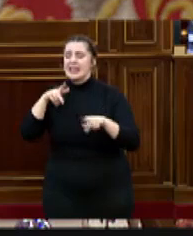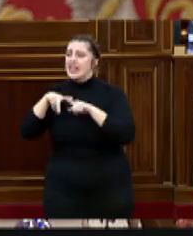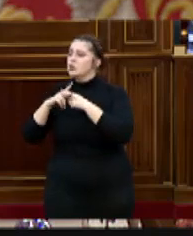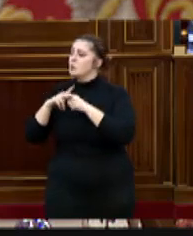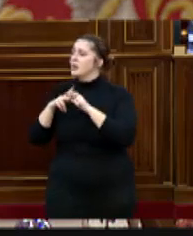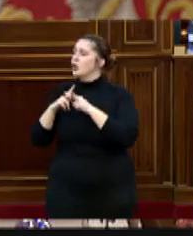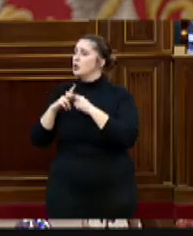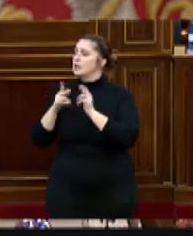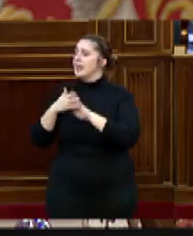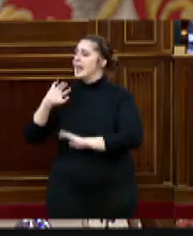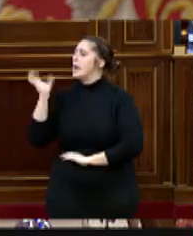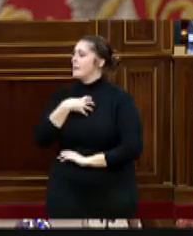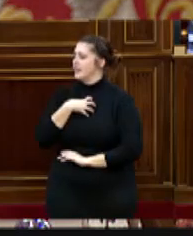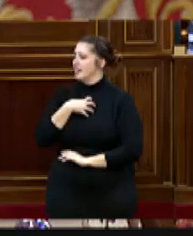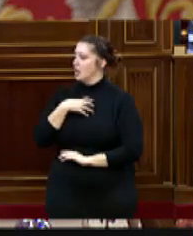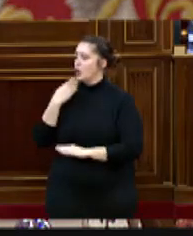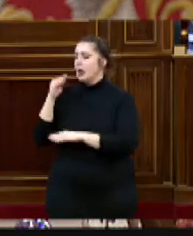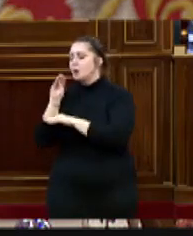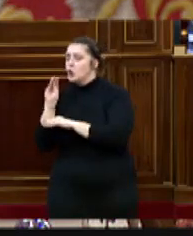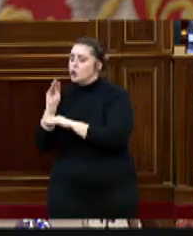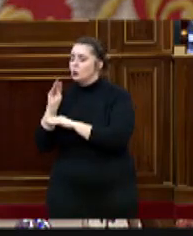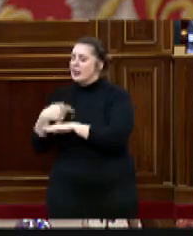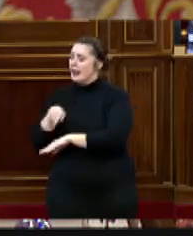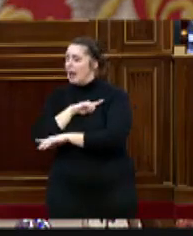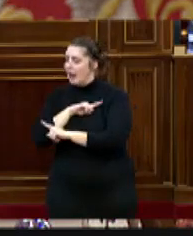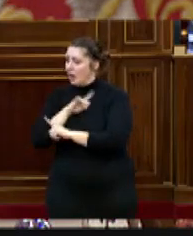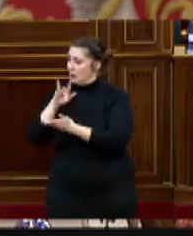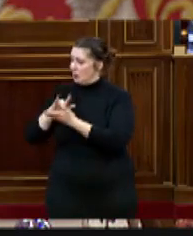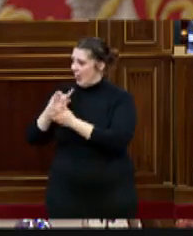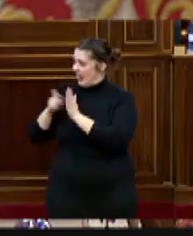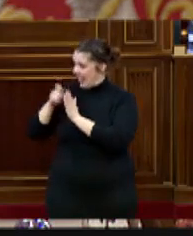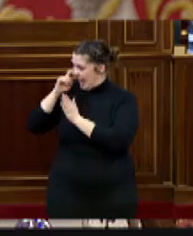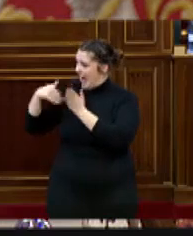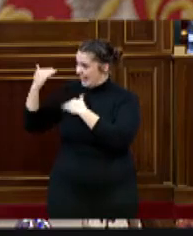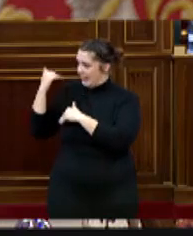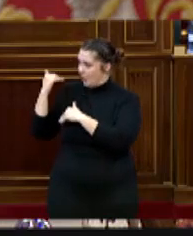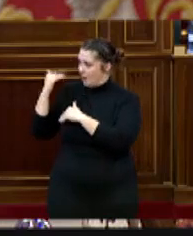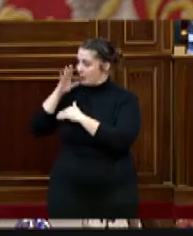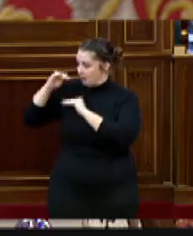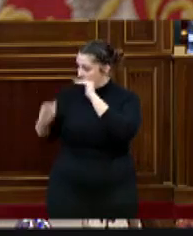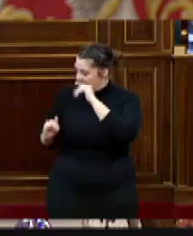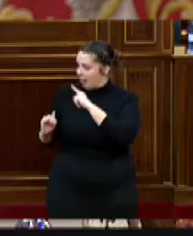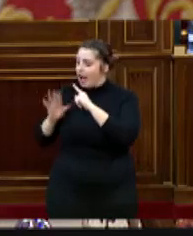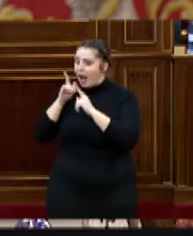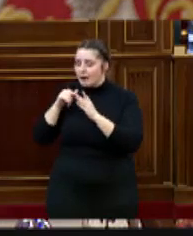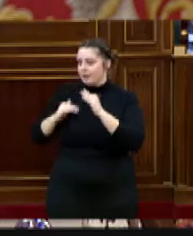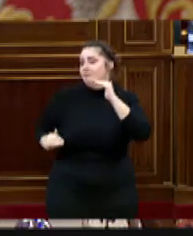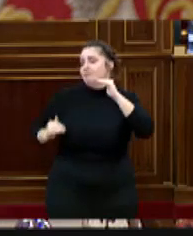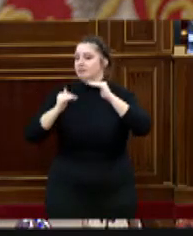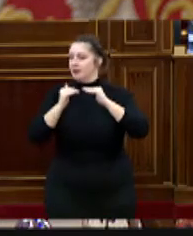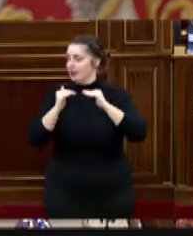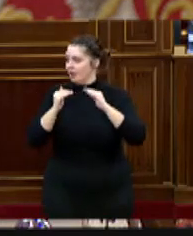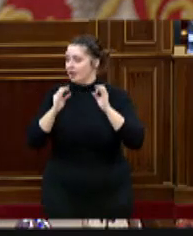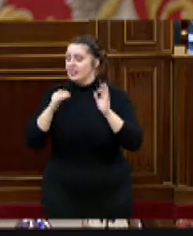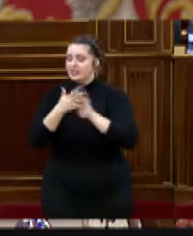de la incapacitación y la tutela que nos hacían evidentemente más desiguales ha quedado en